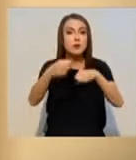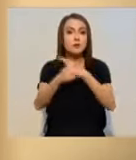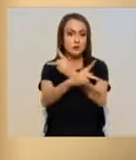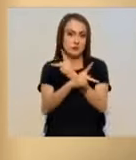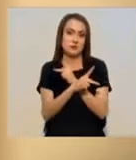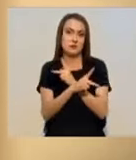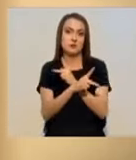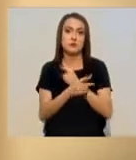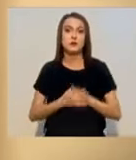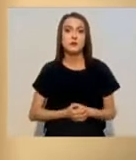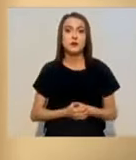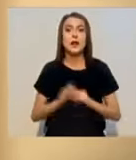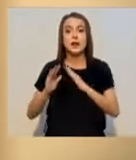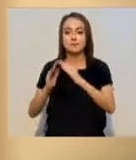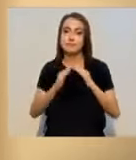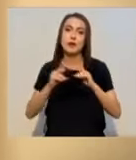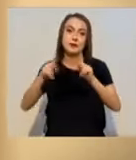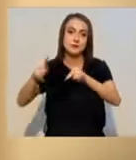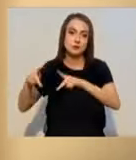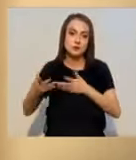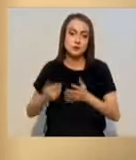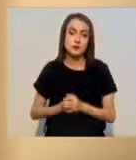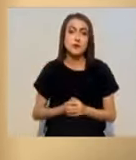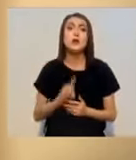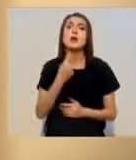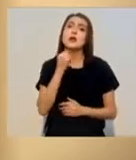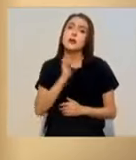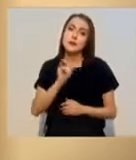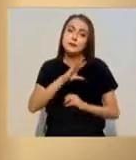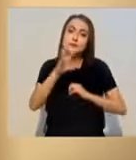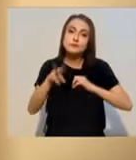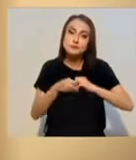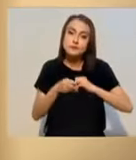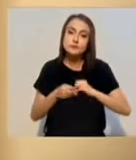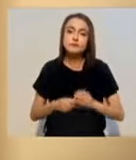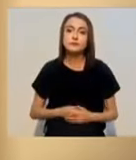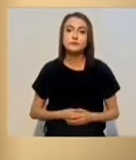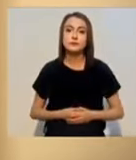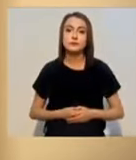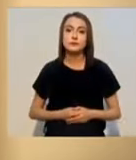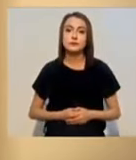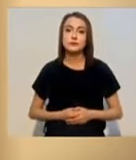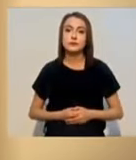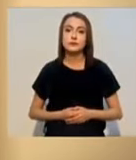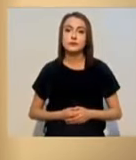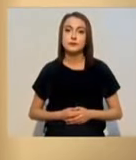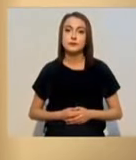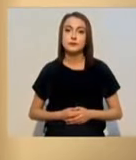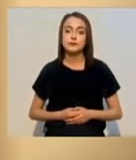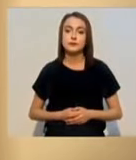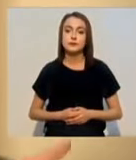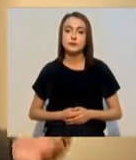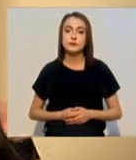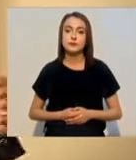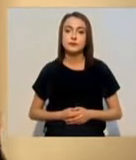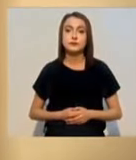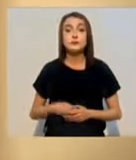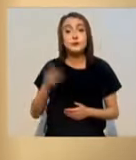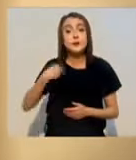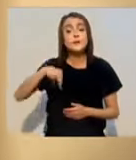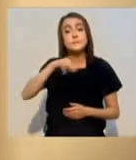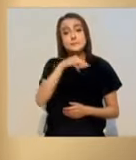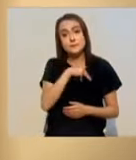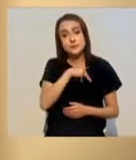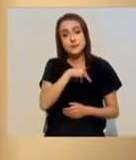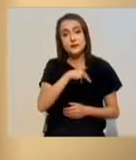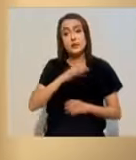proteger a la ciudadanía. Decir también que a través del